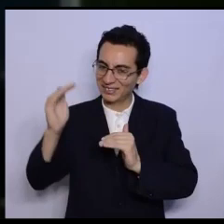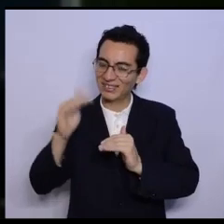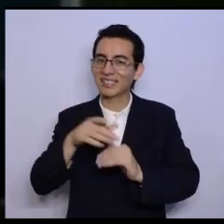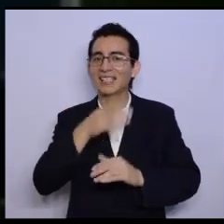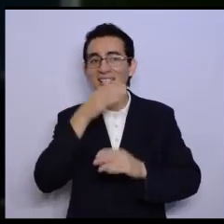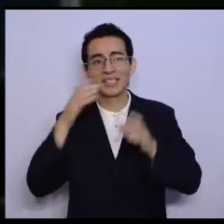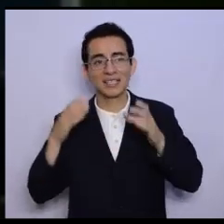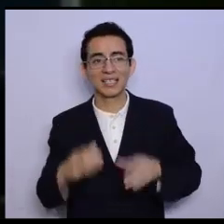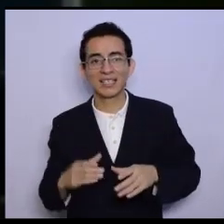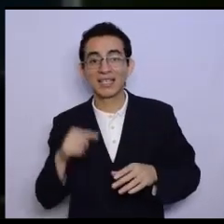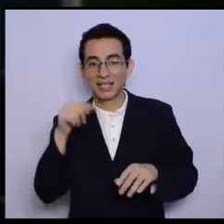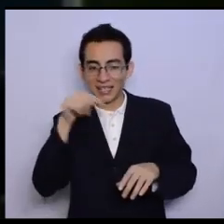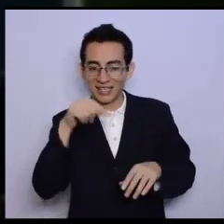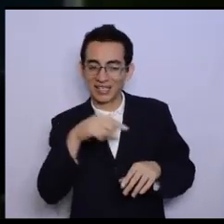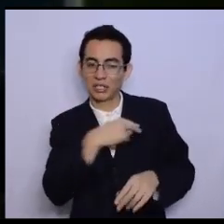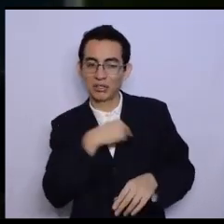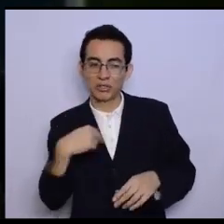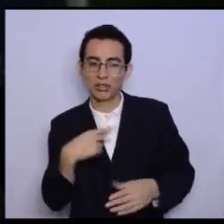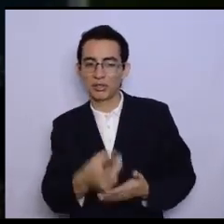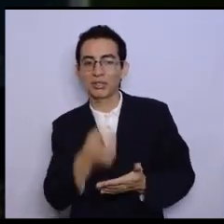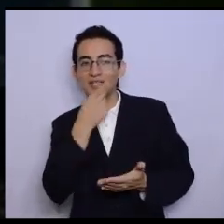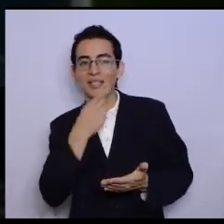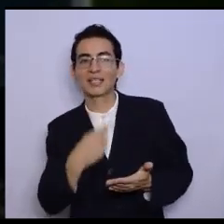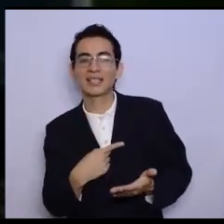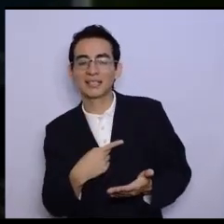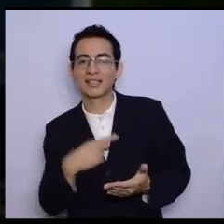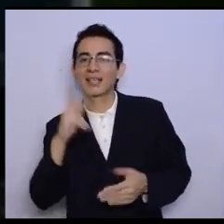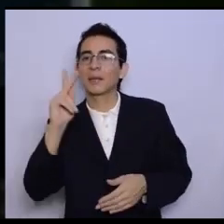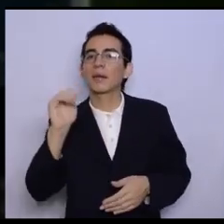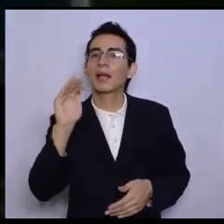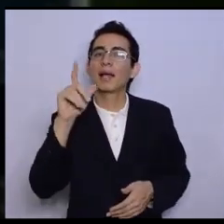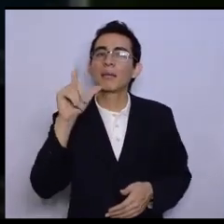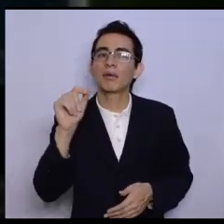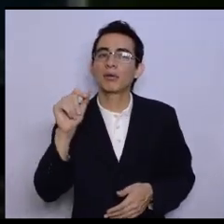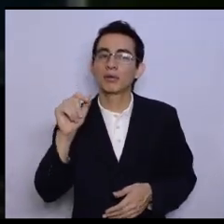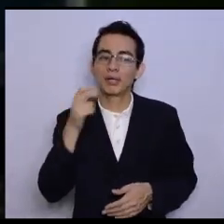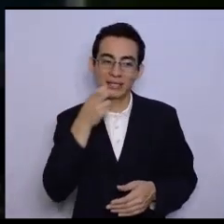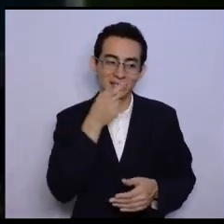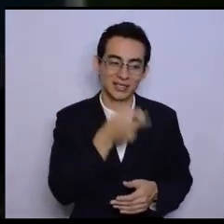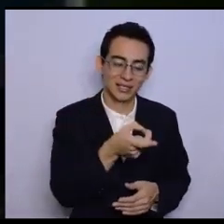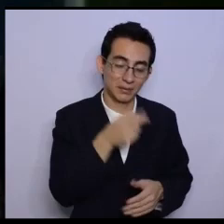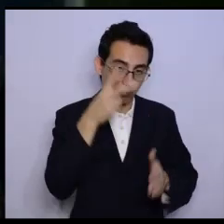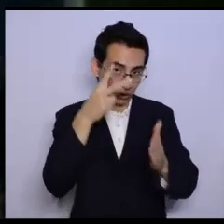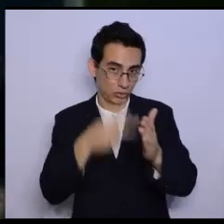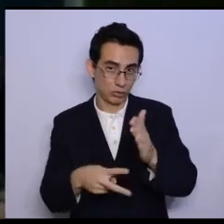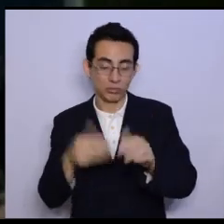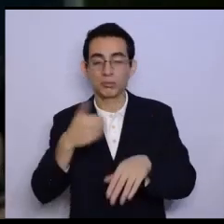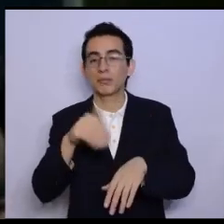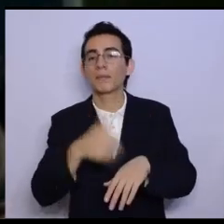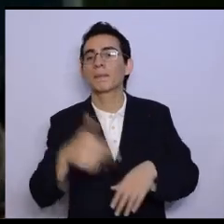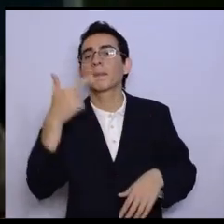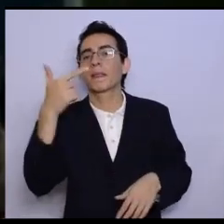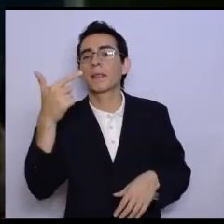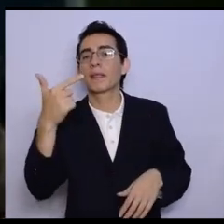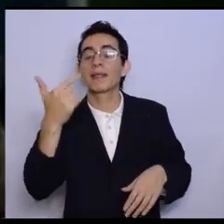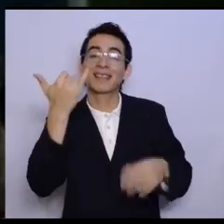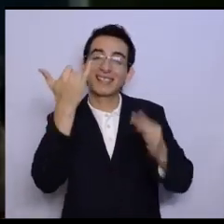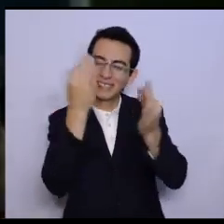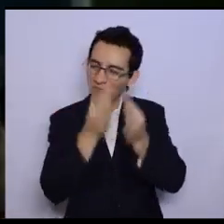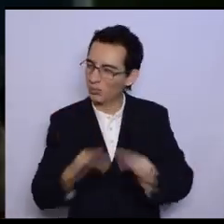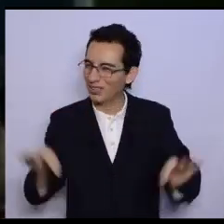lo que Pablo va a enseñar aquí. Dice, versículo 7, y para que la grandeza